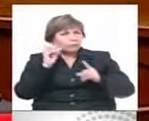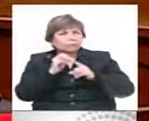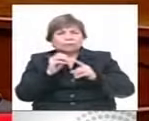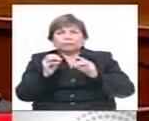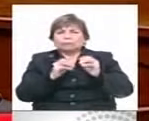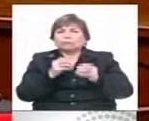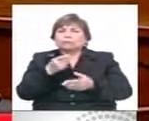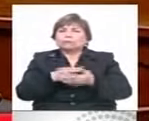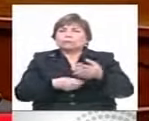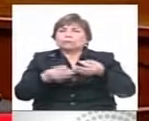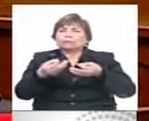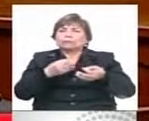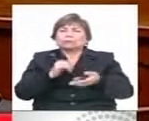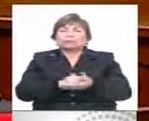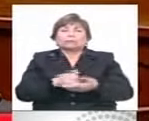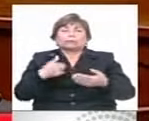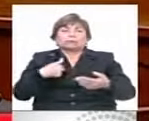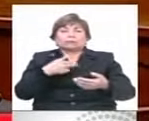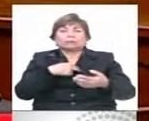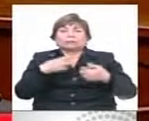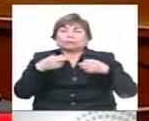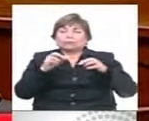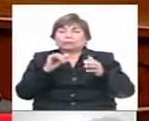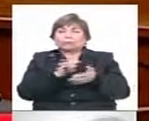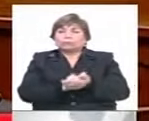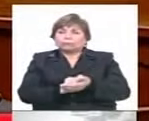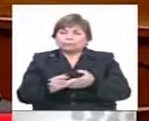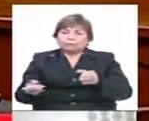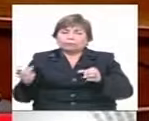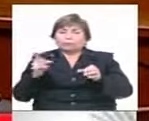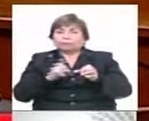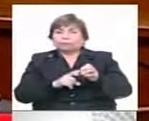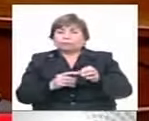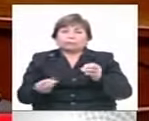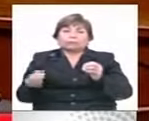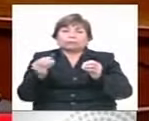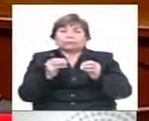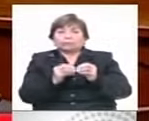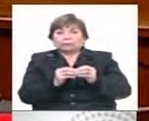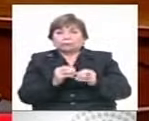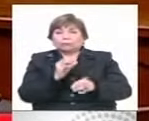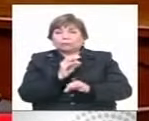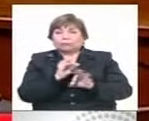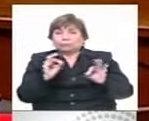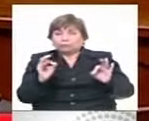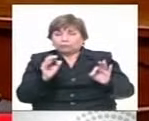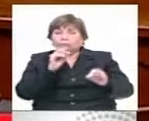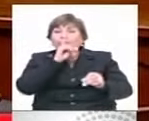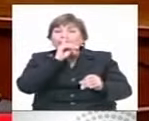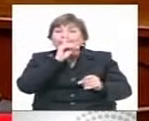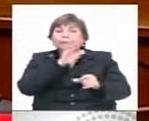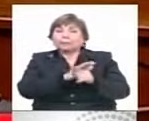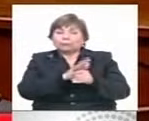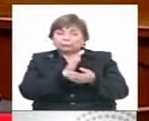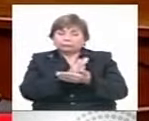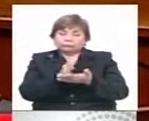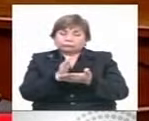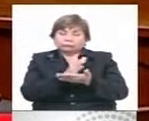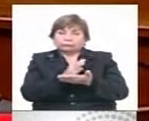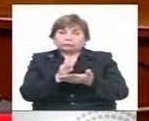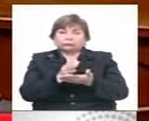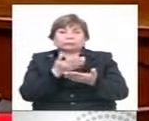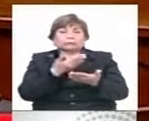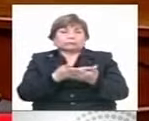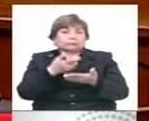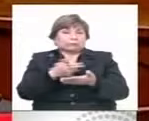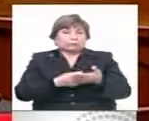reforma tributaria que nos permita generar ingresos adicionales sin comprometer competitividad